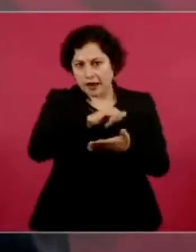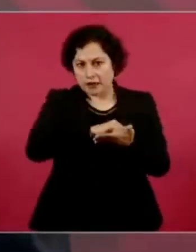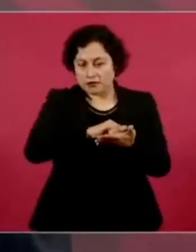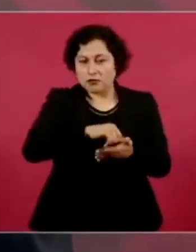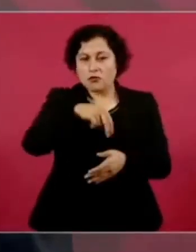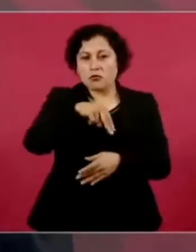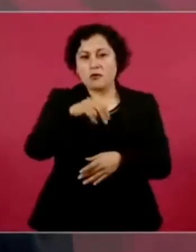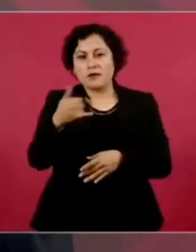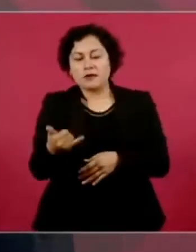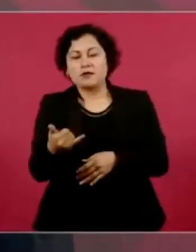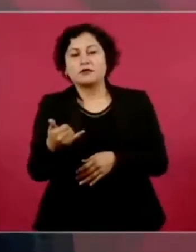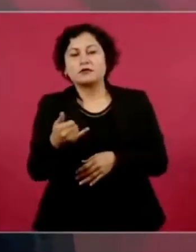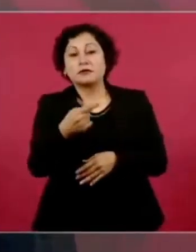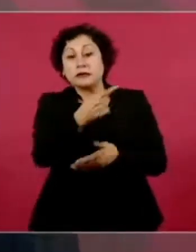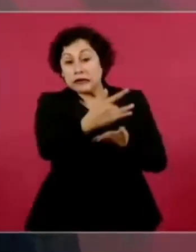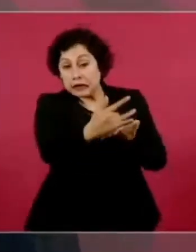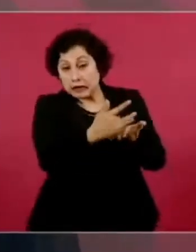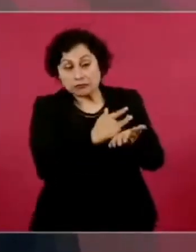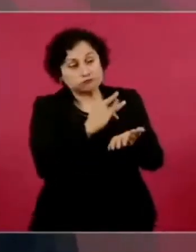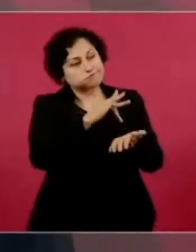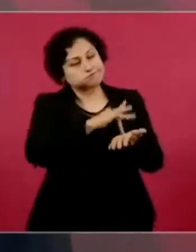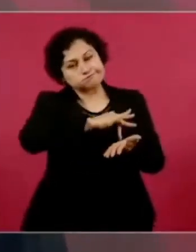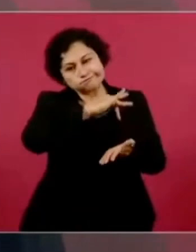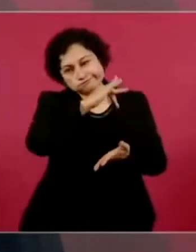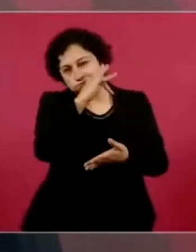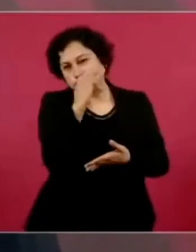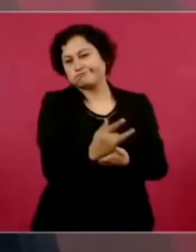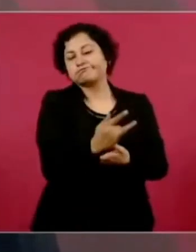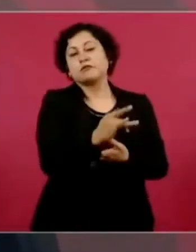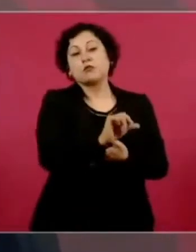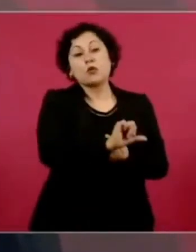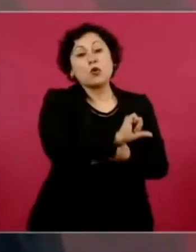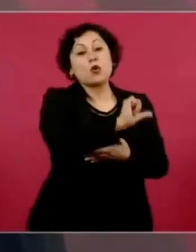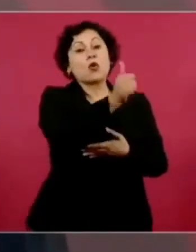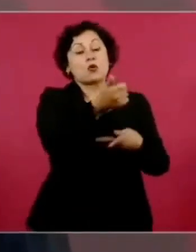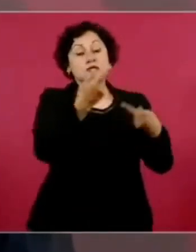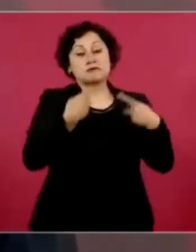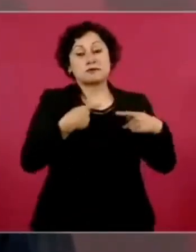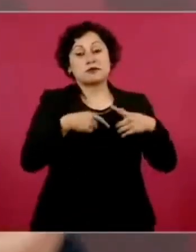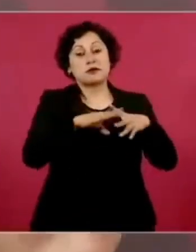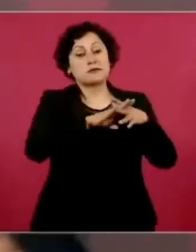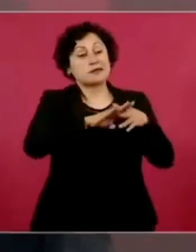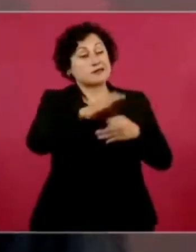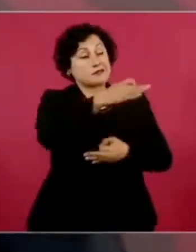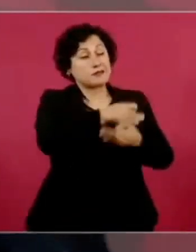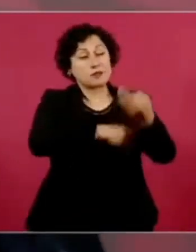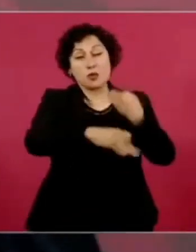apoyo y a todos los migrantes, pero